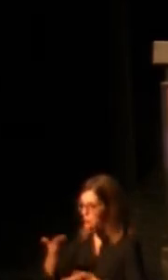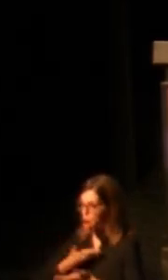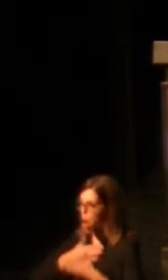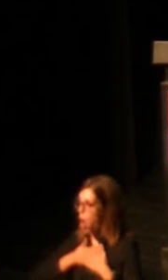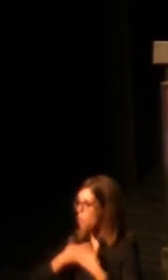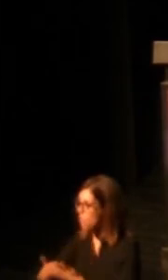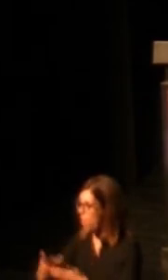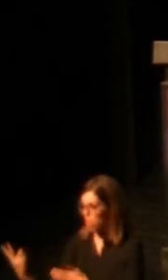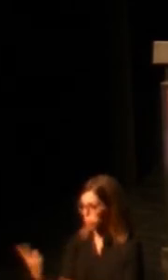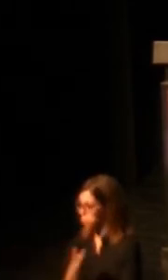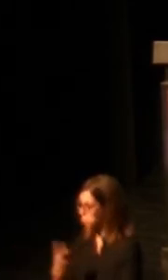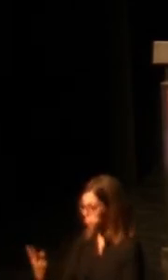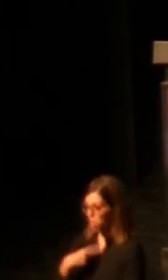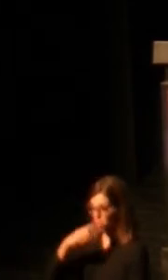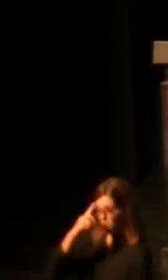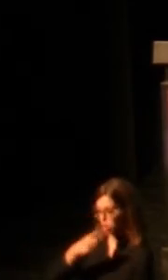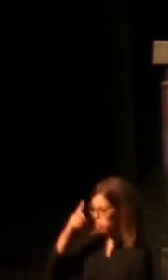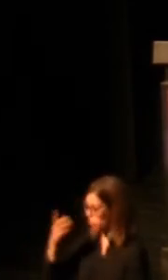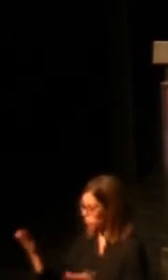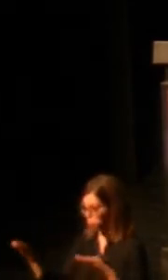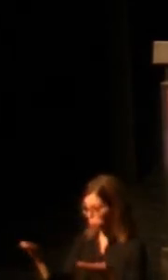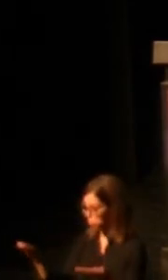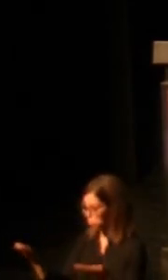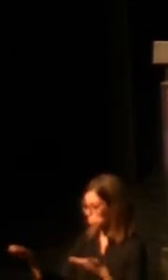que los dos gerentes planteábamos que,